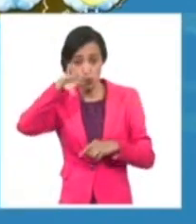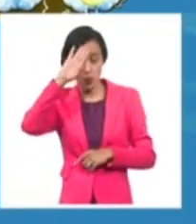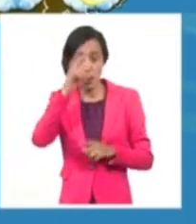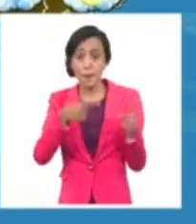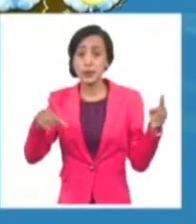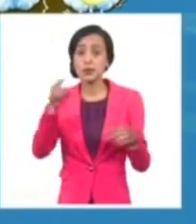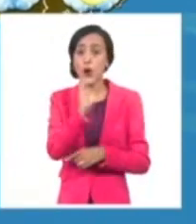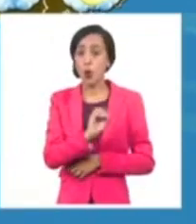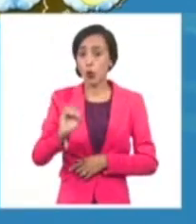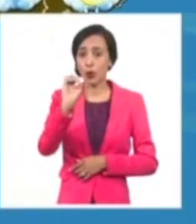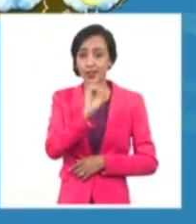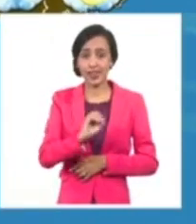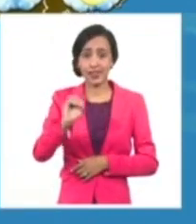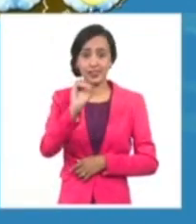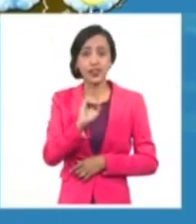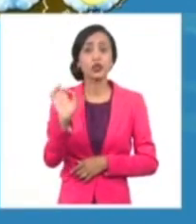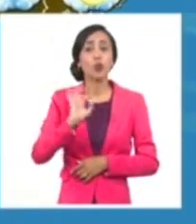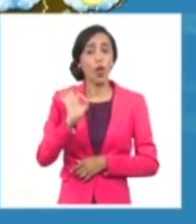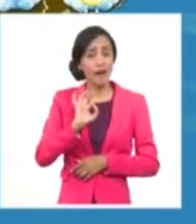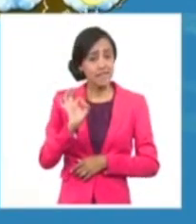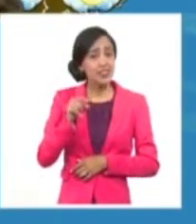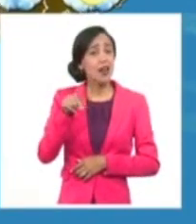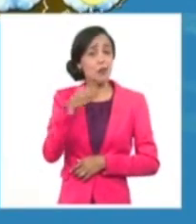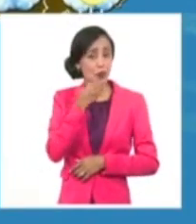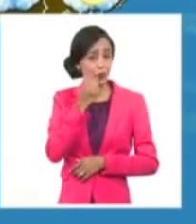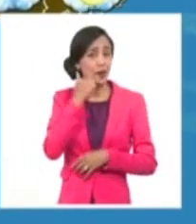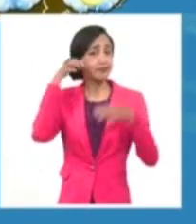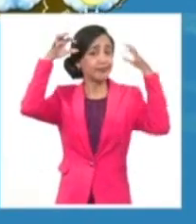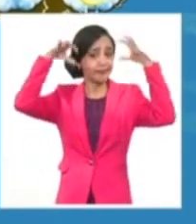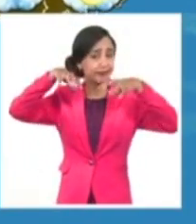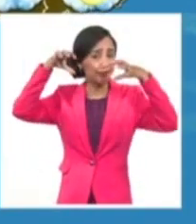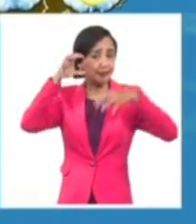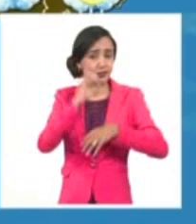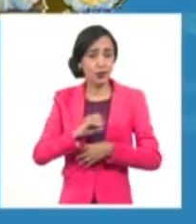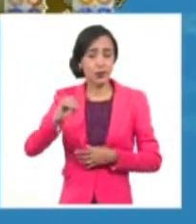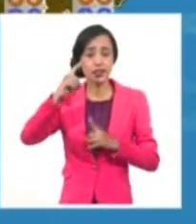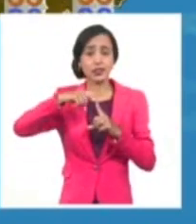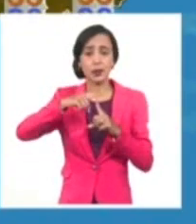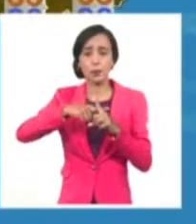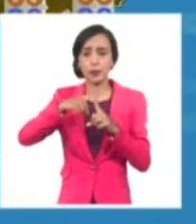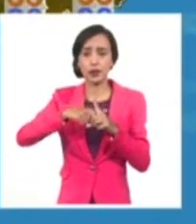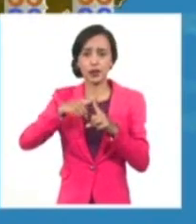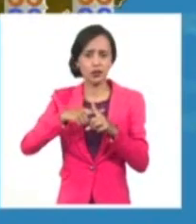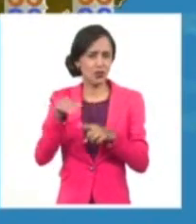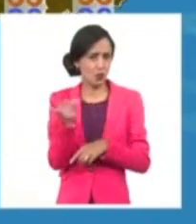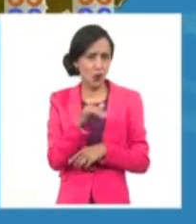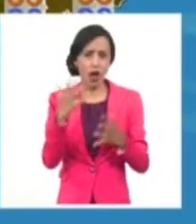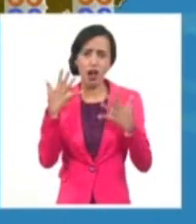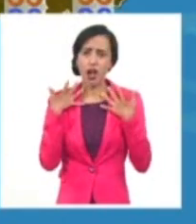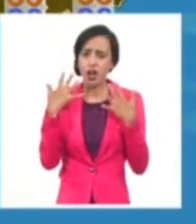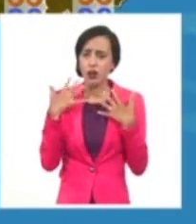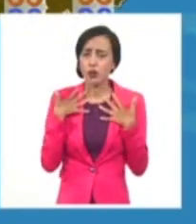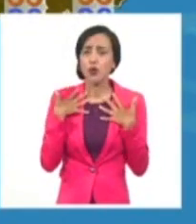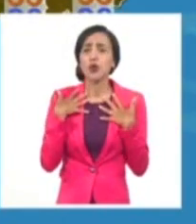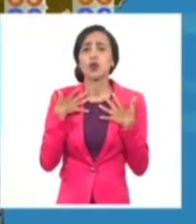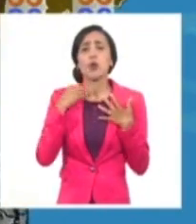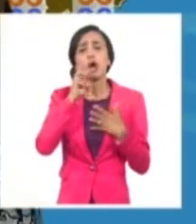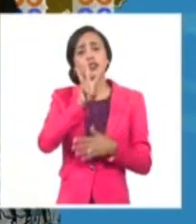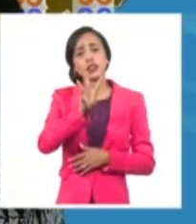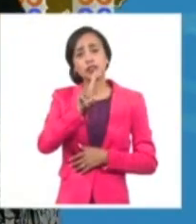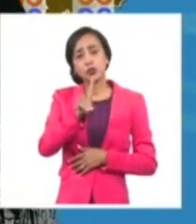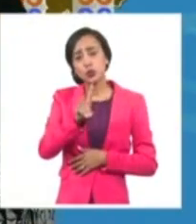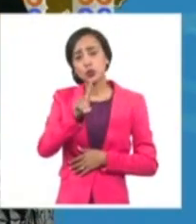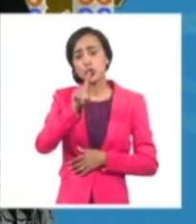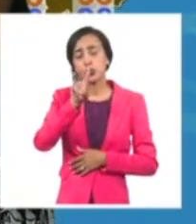la región oriental donde todavía son posibles algunas lluvias las temperaturas continuarán calurosas con valores máximos entre 31